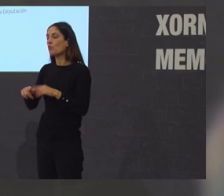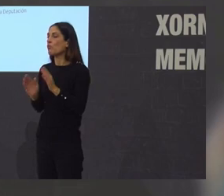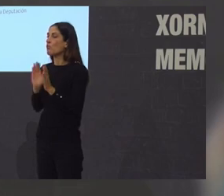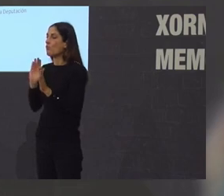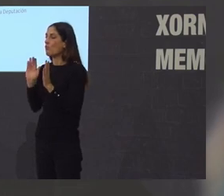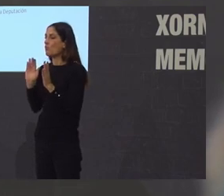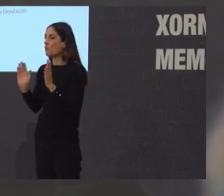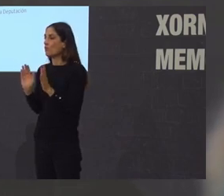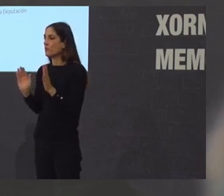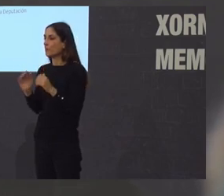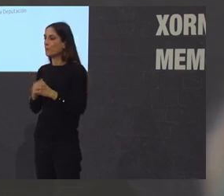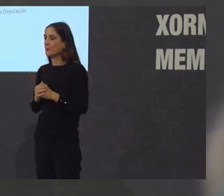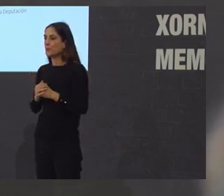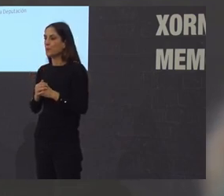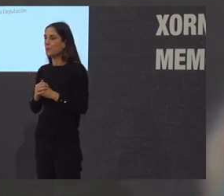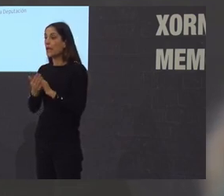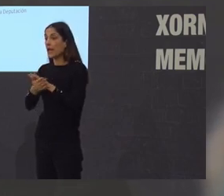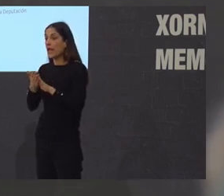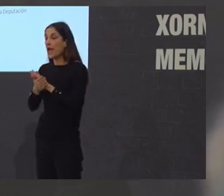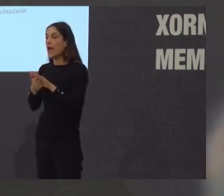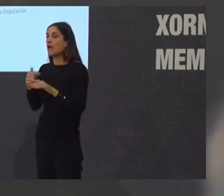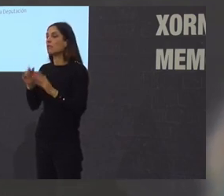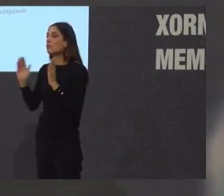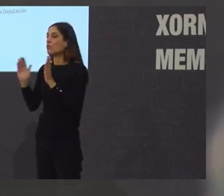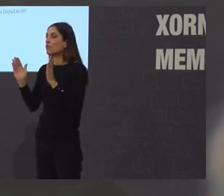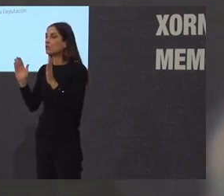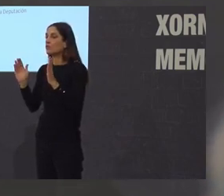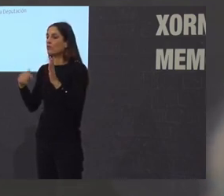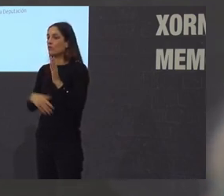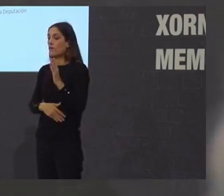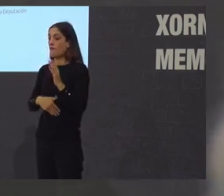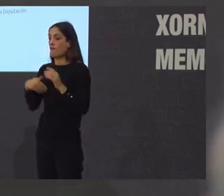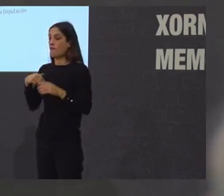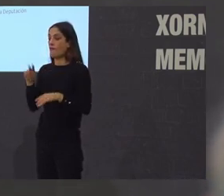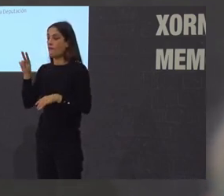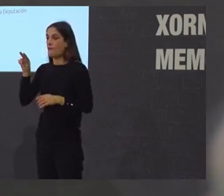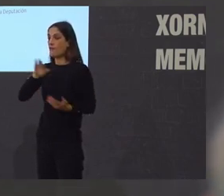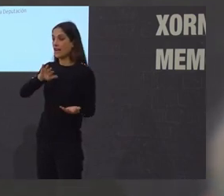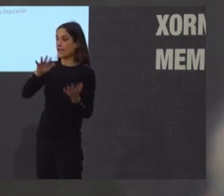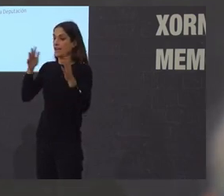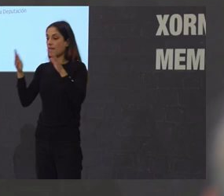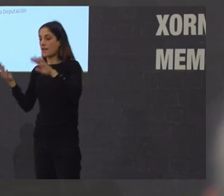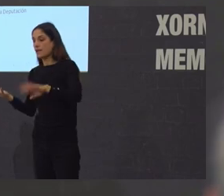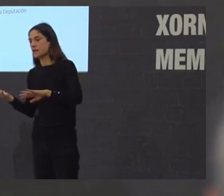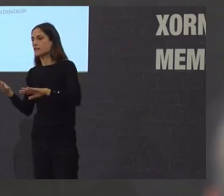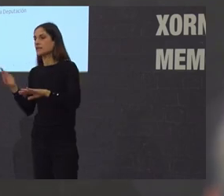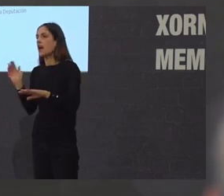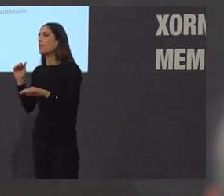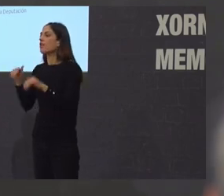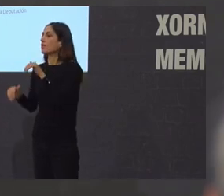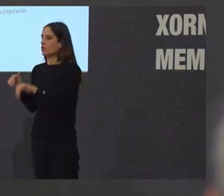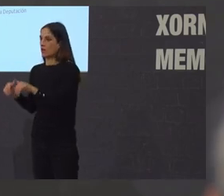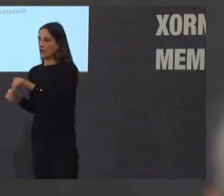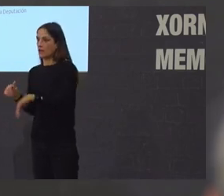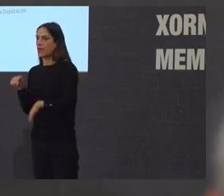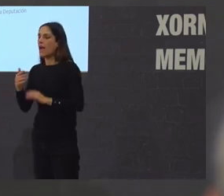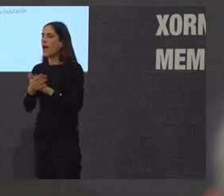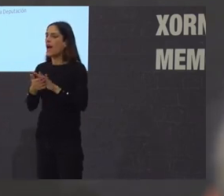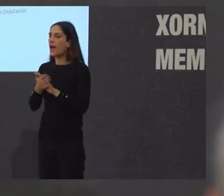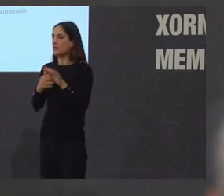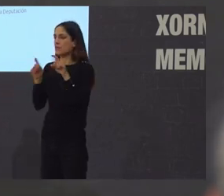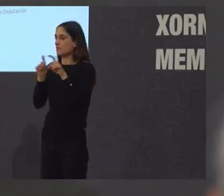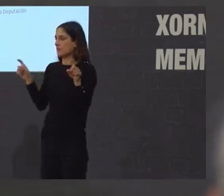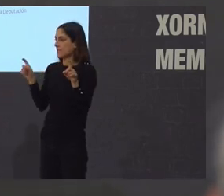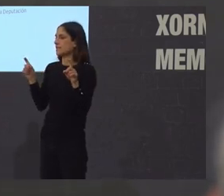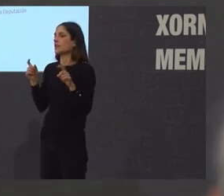pasa el paso del franquismo a la democracia. Habla de una empresa, de unos empresarios, un padre y un hijo,